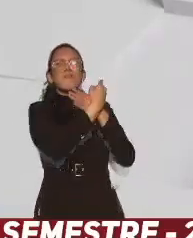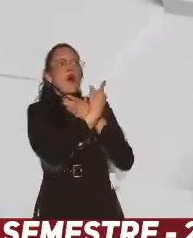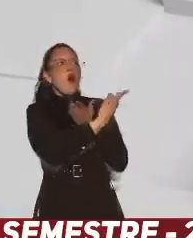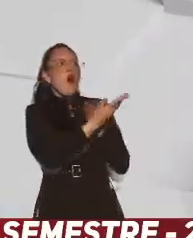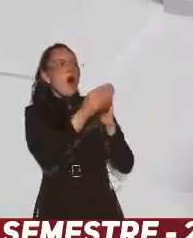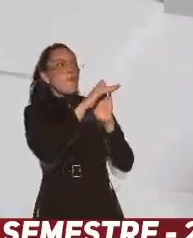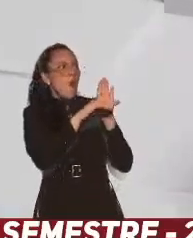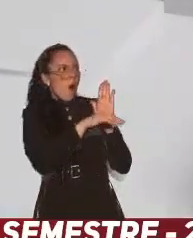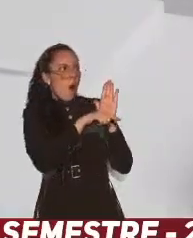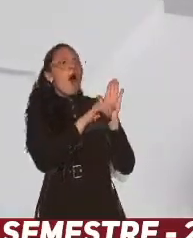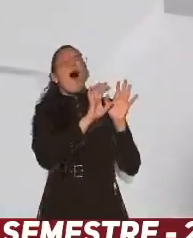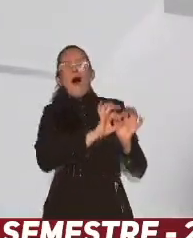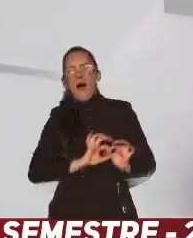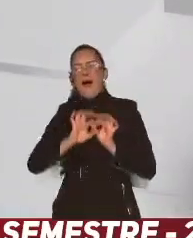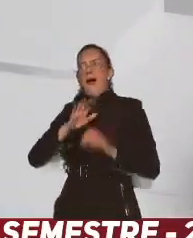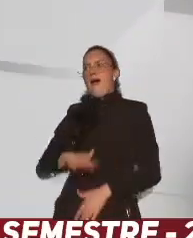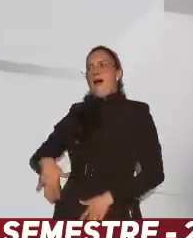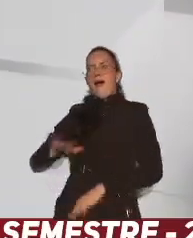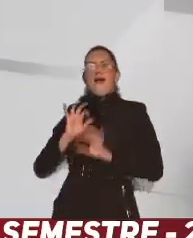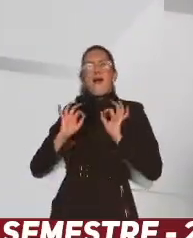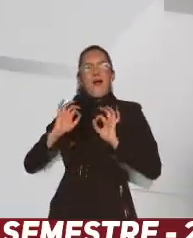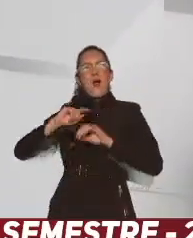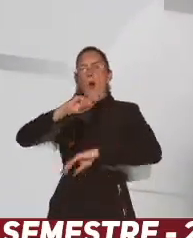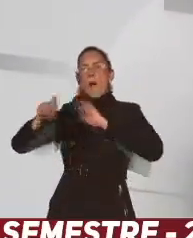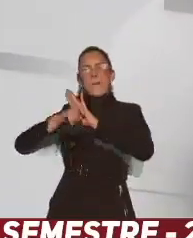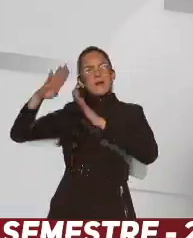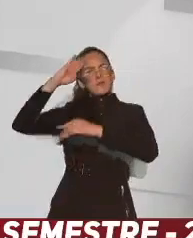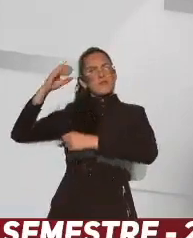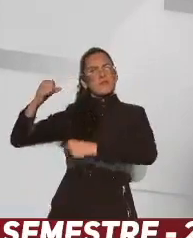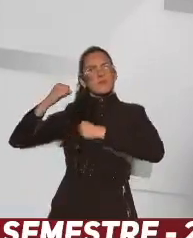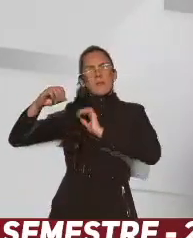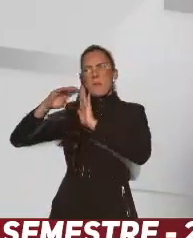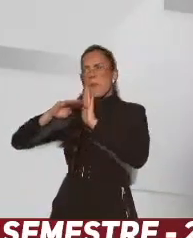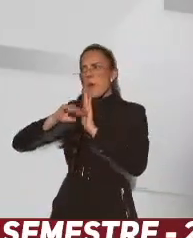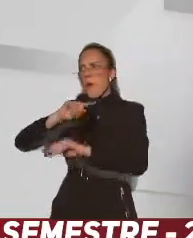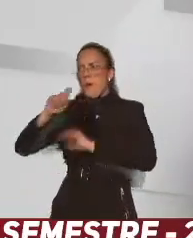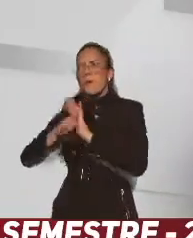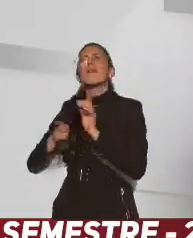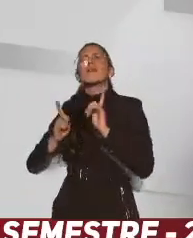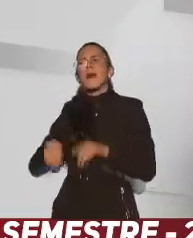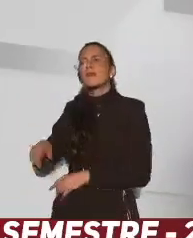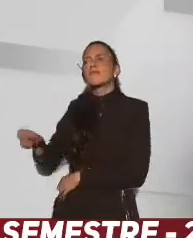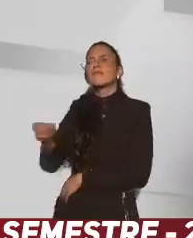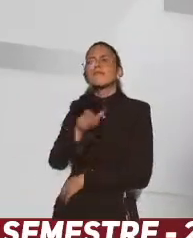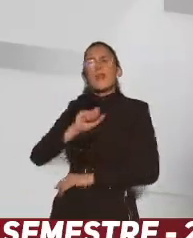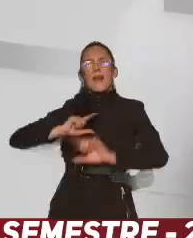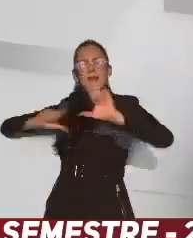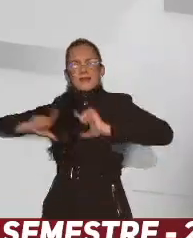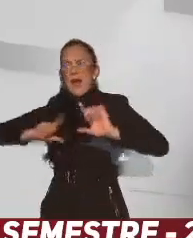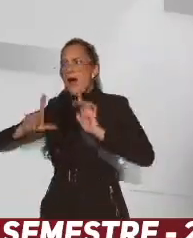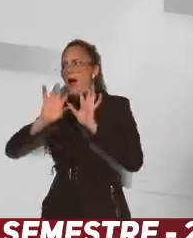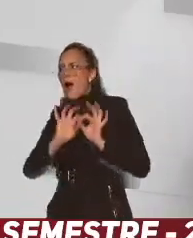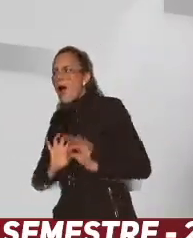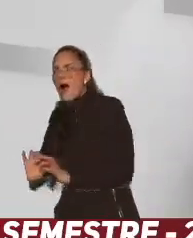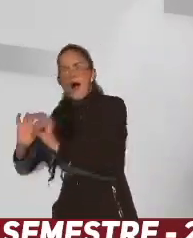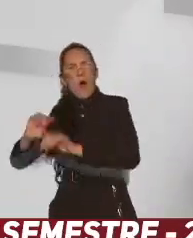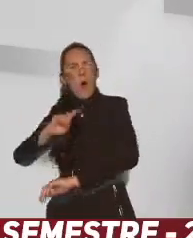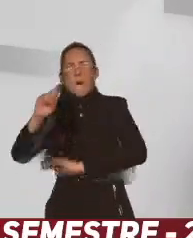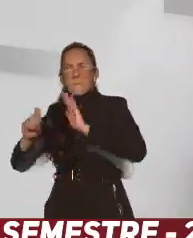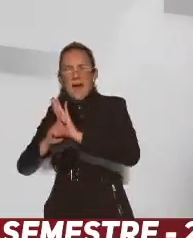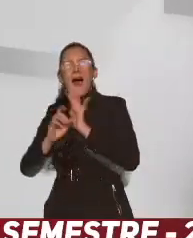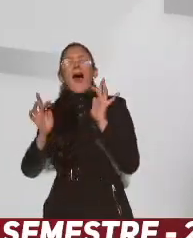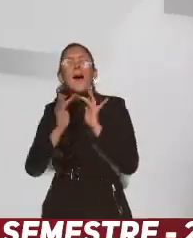del Ejército Nacional, con su misión de liderar, coordinar y articular los componentes de su Estado Mayor en